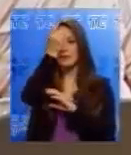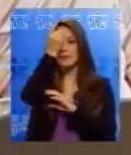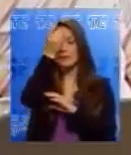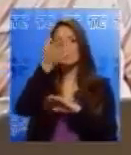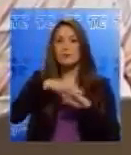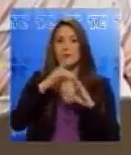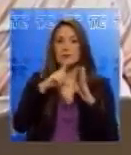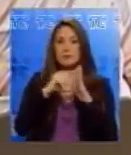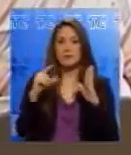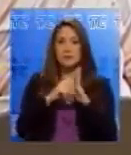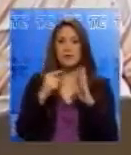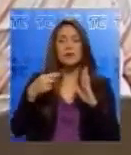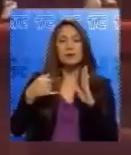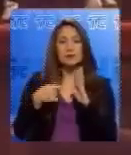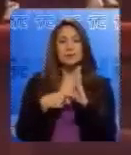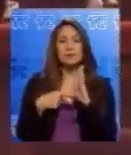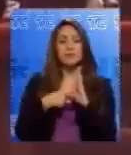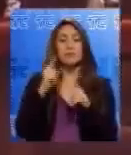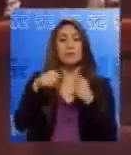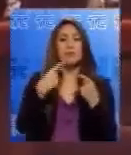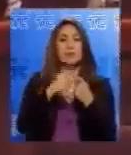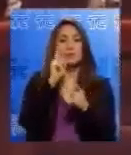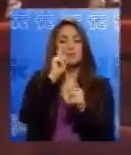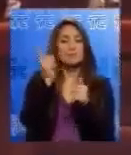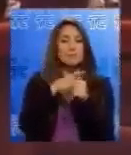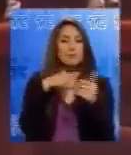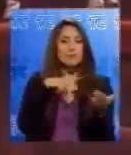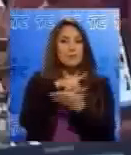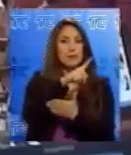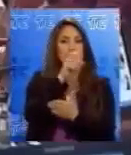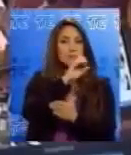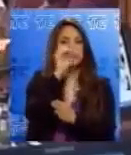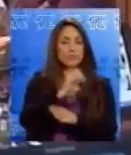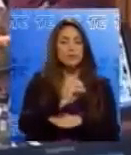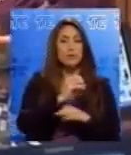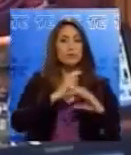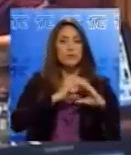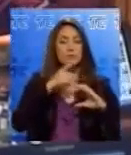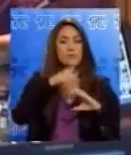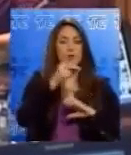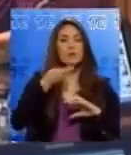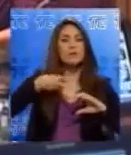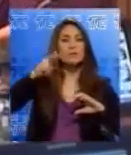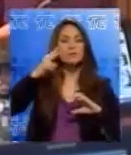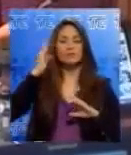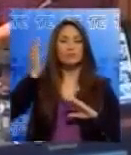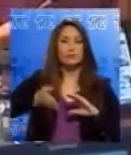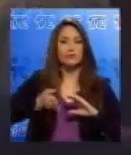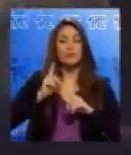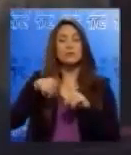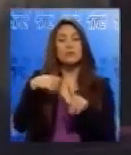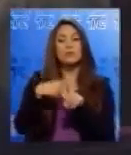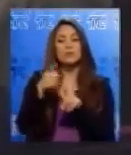sistema tributario, siempre y cuando cancelen en un inicio el 100% del capital. Los legisladores también